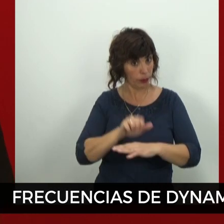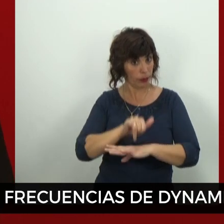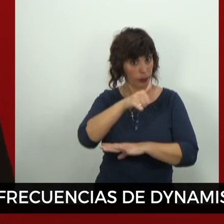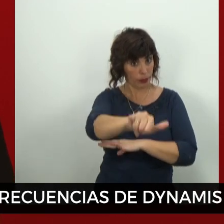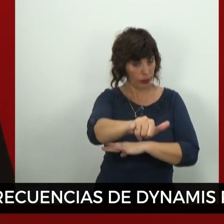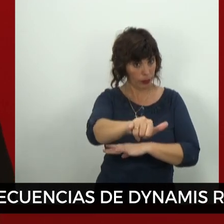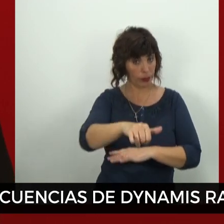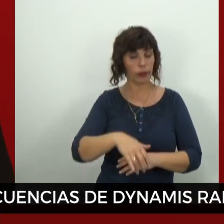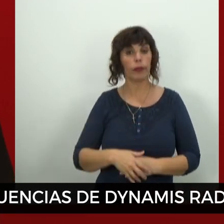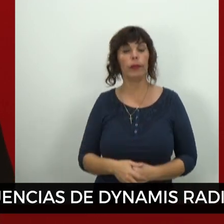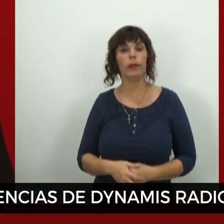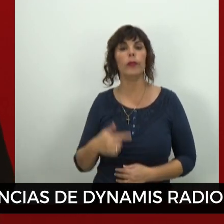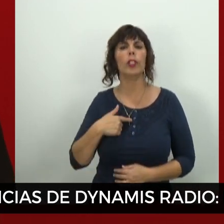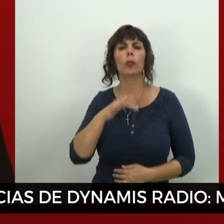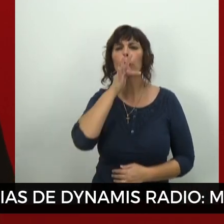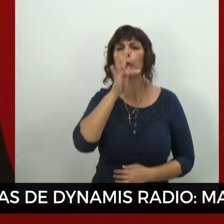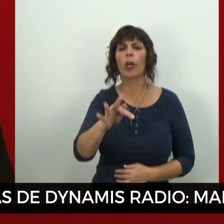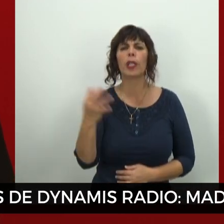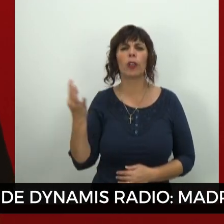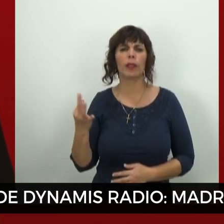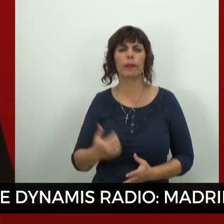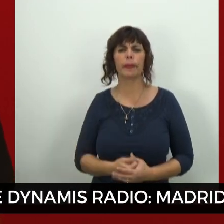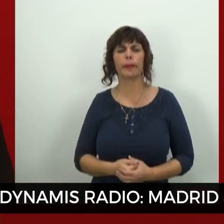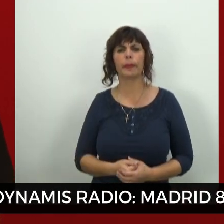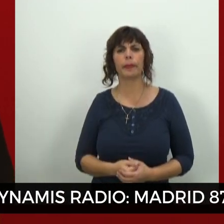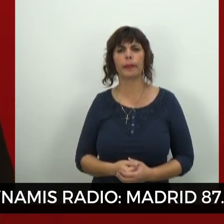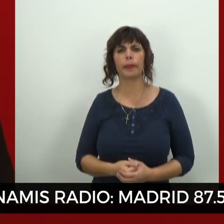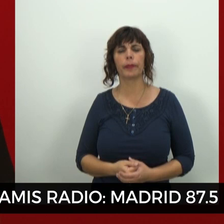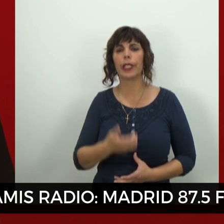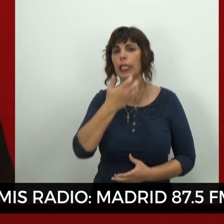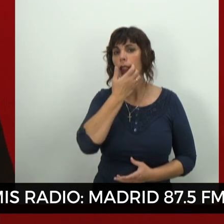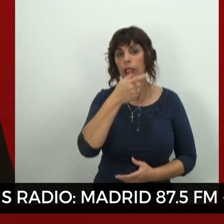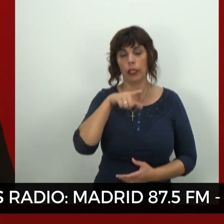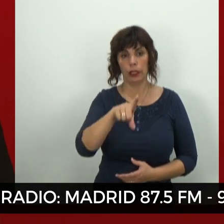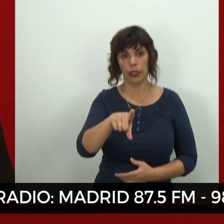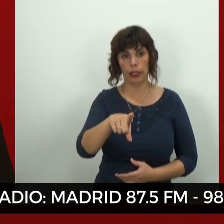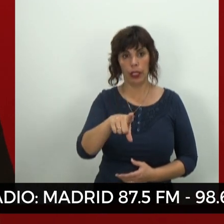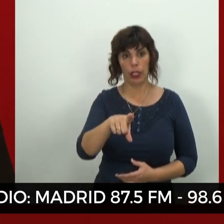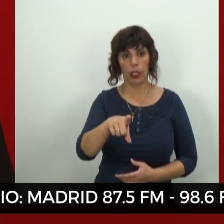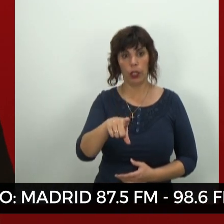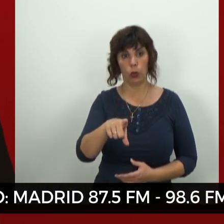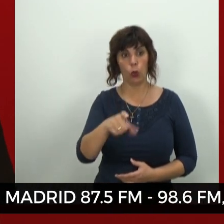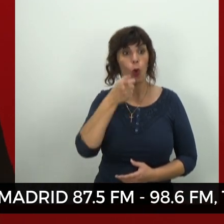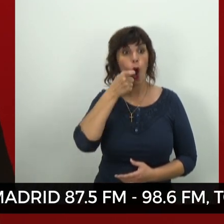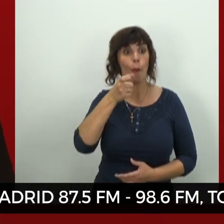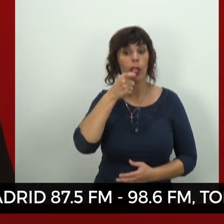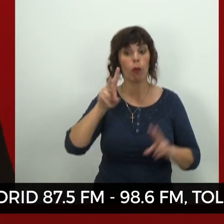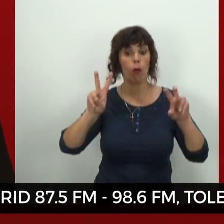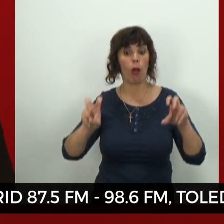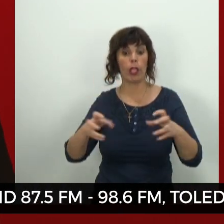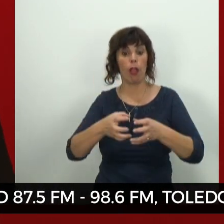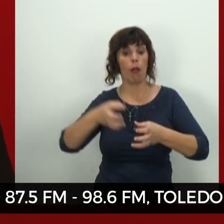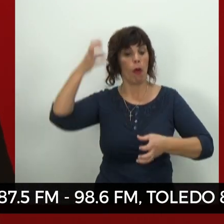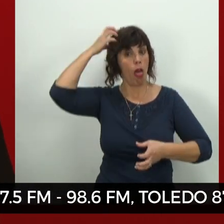oyente, le prometo una cosa: si tú proclamas el reino de los cielos en